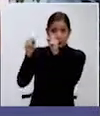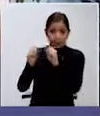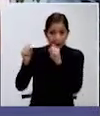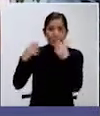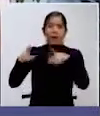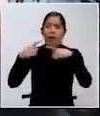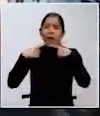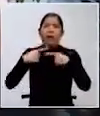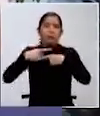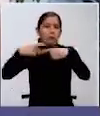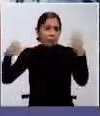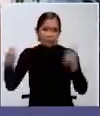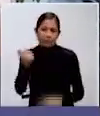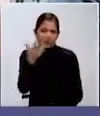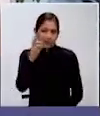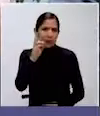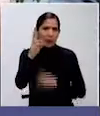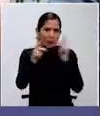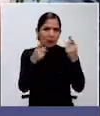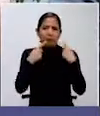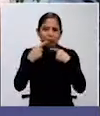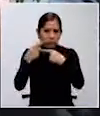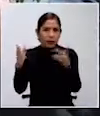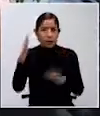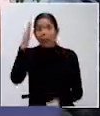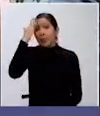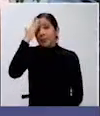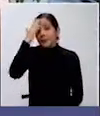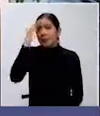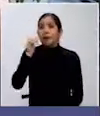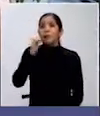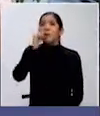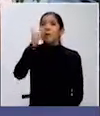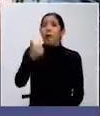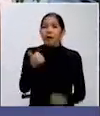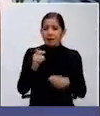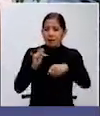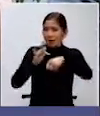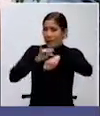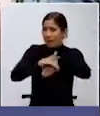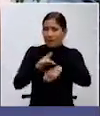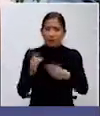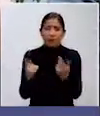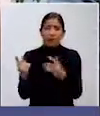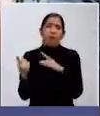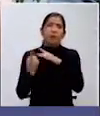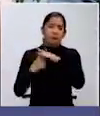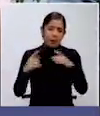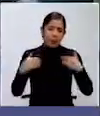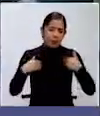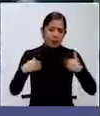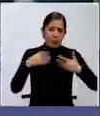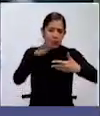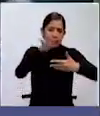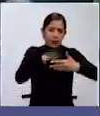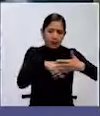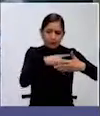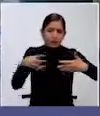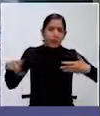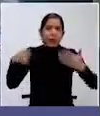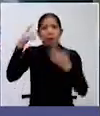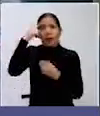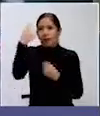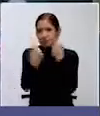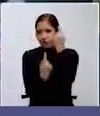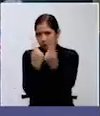sus previsiones, porque mañana a primera hora los primeros postulantes, ya saben, de acuerdo al orden que hemos publicado. De acuerdo a cronograma,